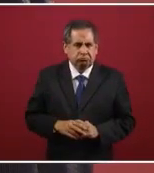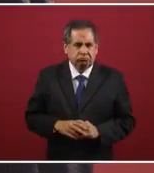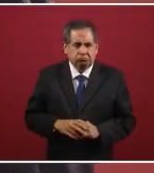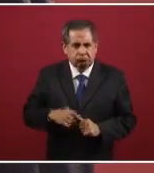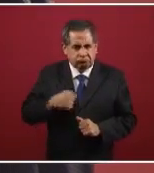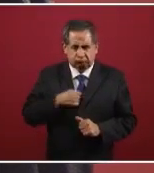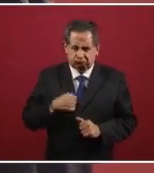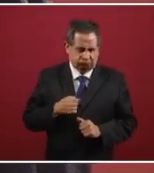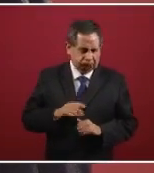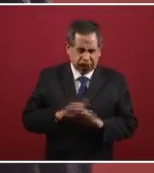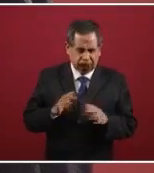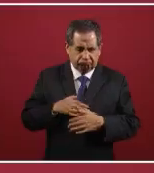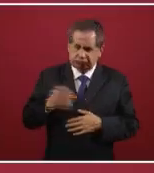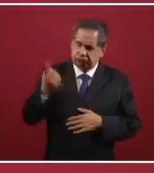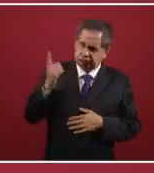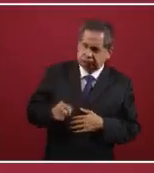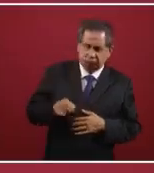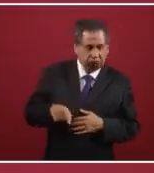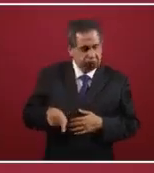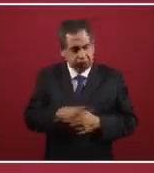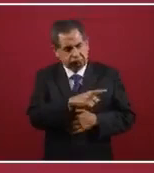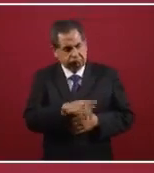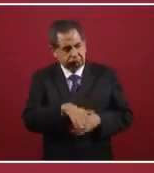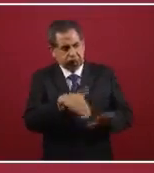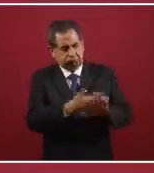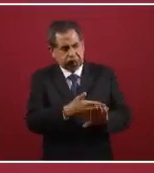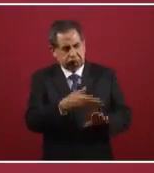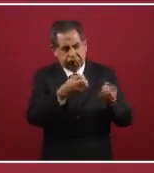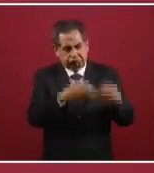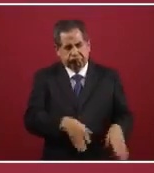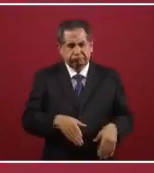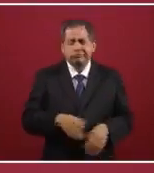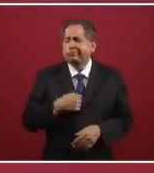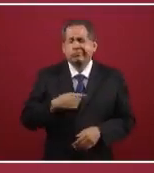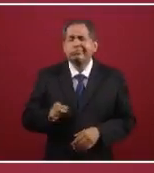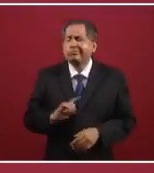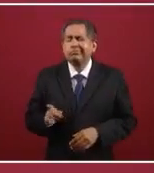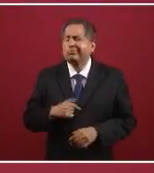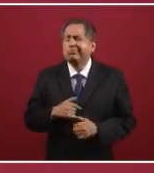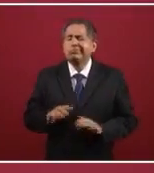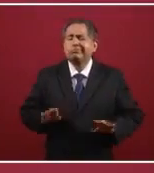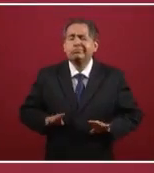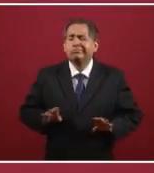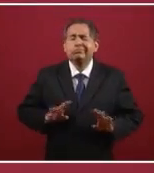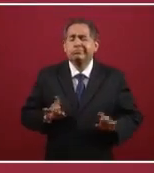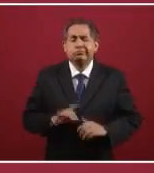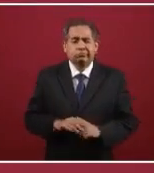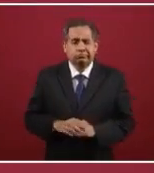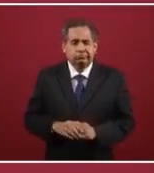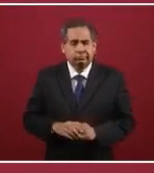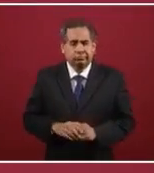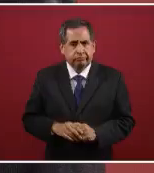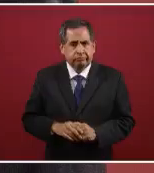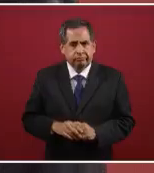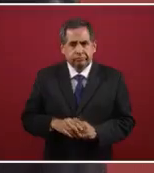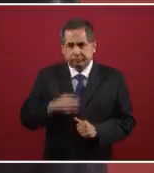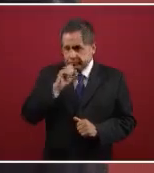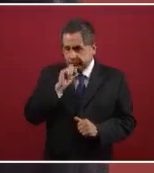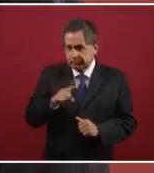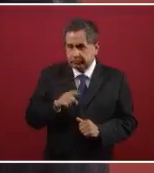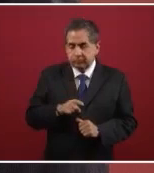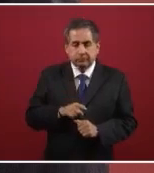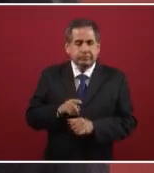a dar consigna para perjudicar a nadie y también no